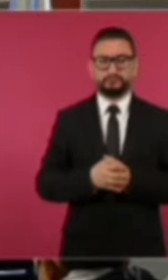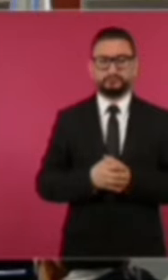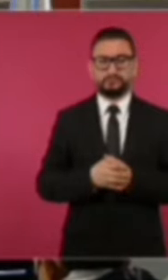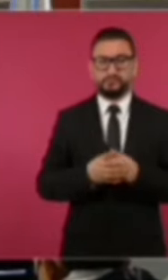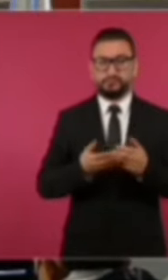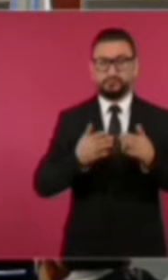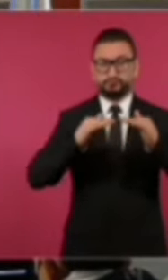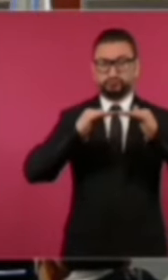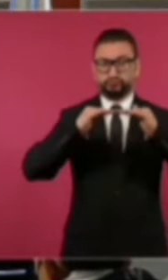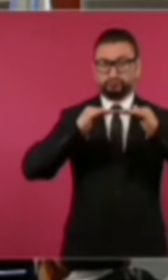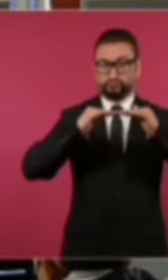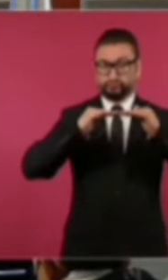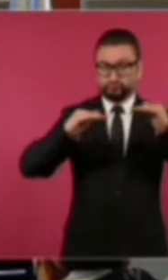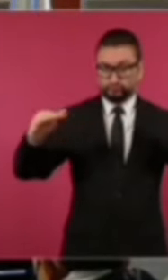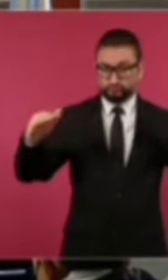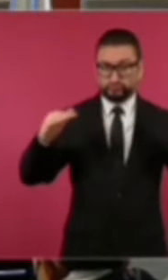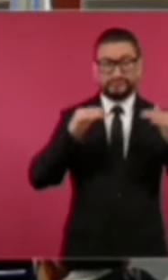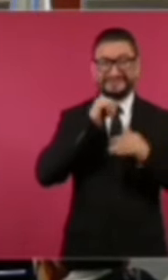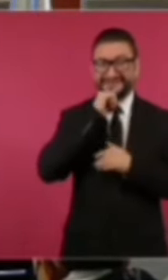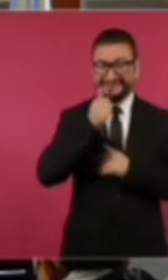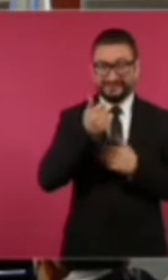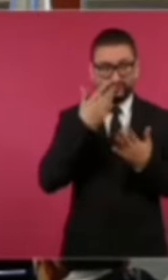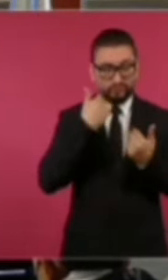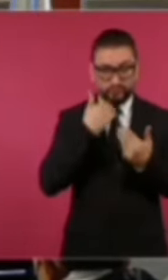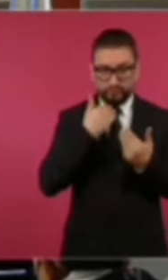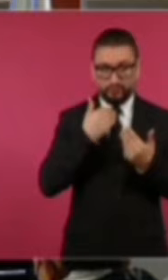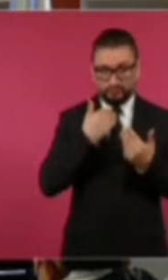equidad, vamos a decir,